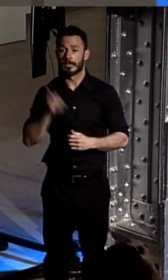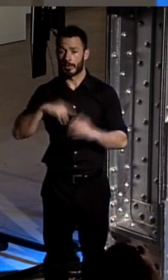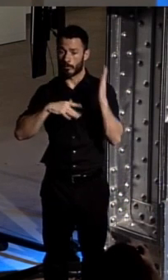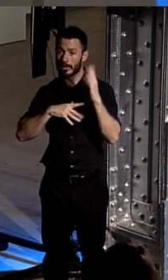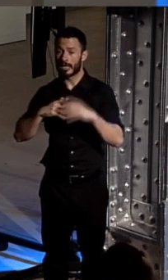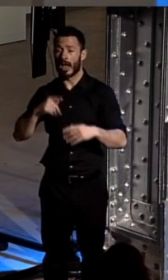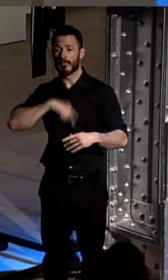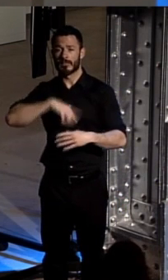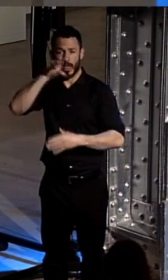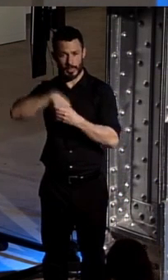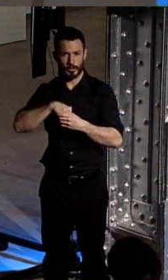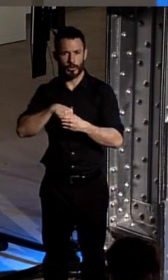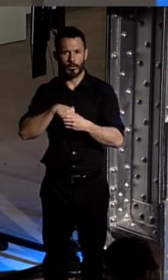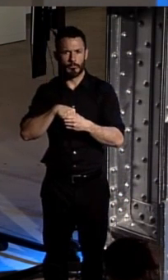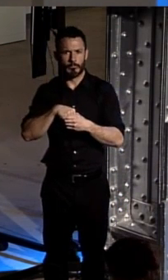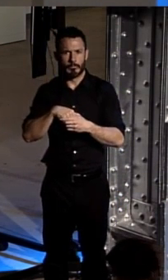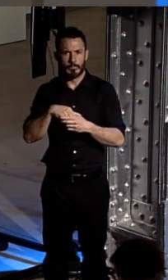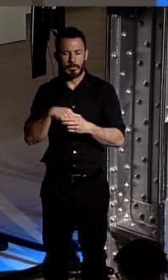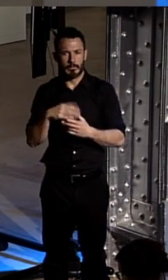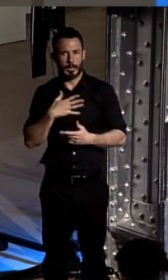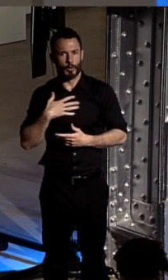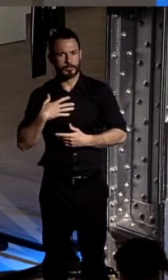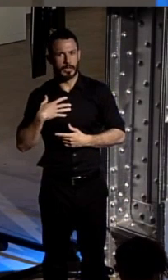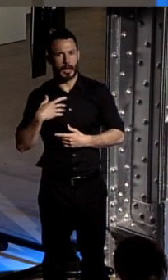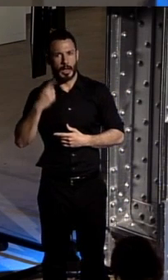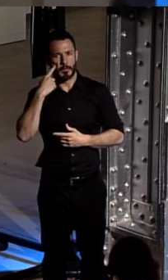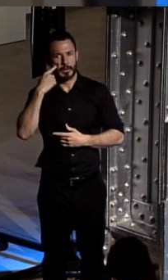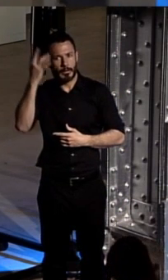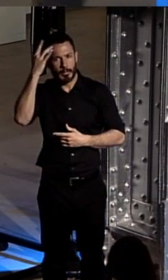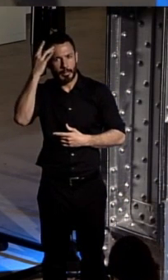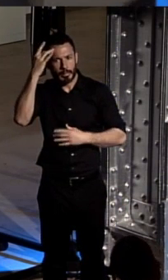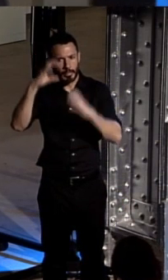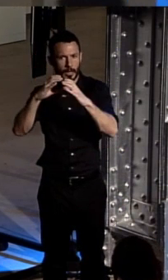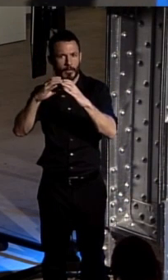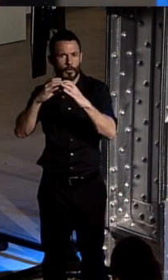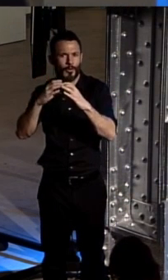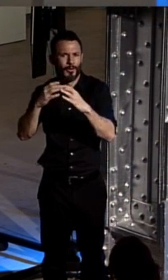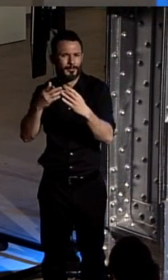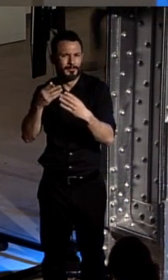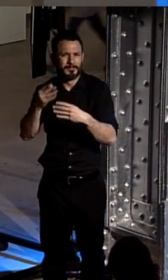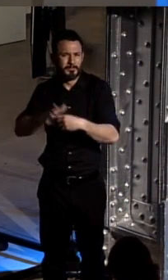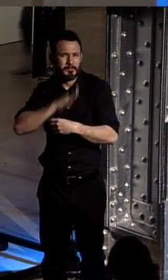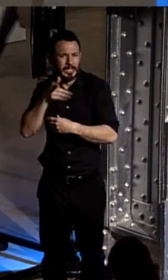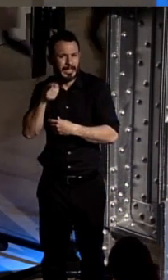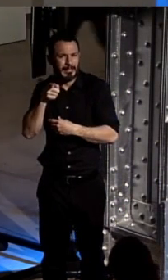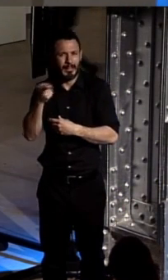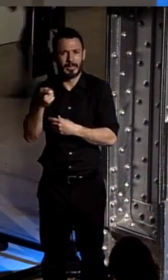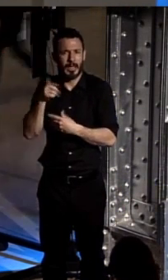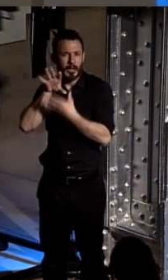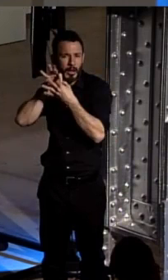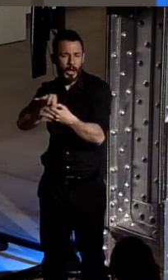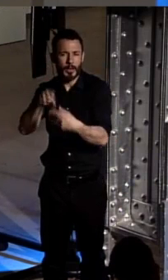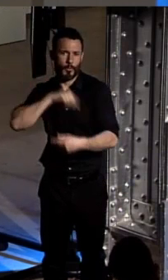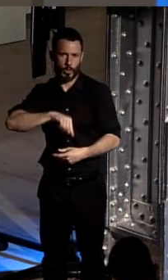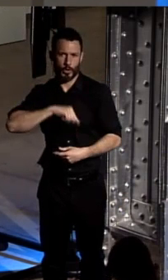afectiva, sería el poder realmente entender qué es lo que está sucediendo en el cerebro, detectar los patrones del cerebro que están correlados con ciertas